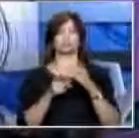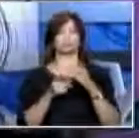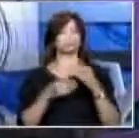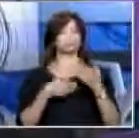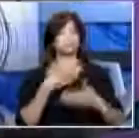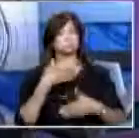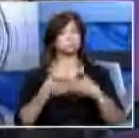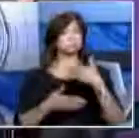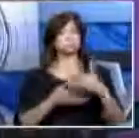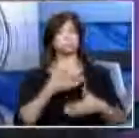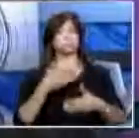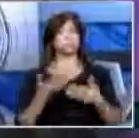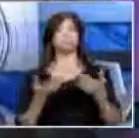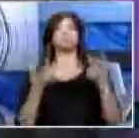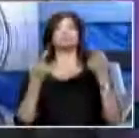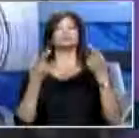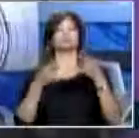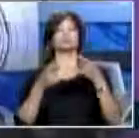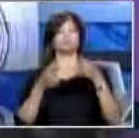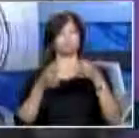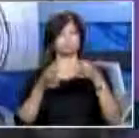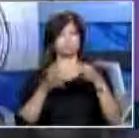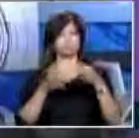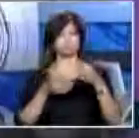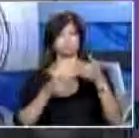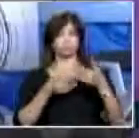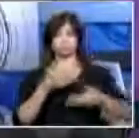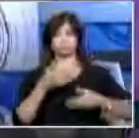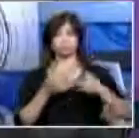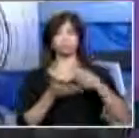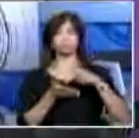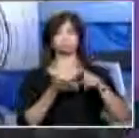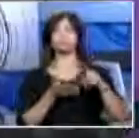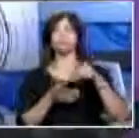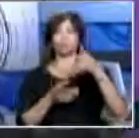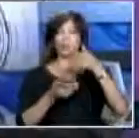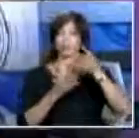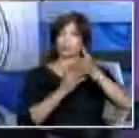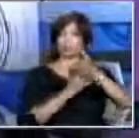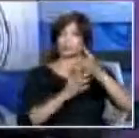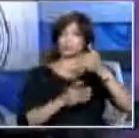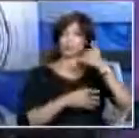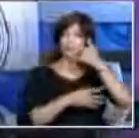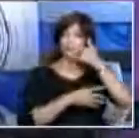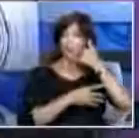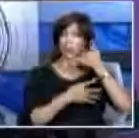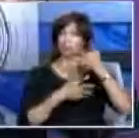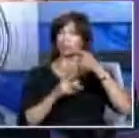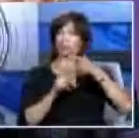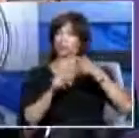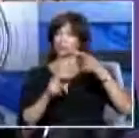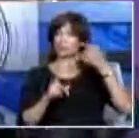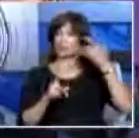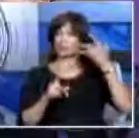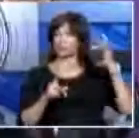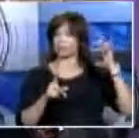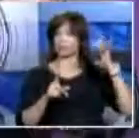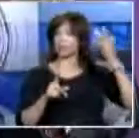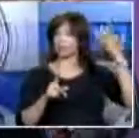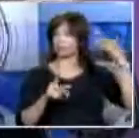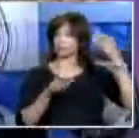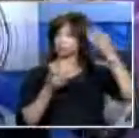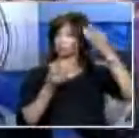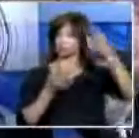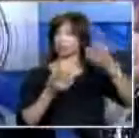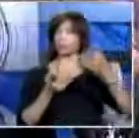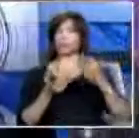gradualmente veremos qué fue lo que explicábamos en esa evolución de los pagos electrónicos que estuvimos haciendo desde california cómo se va